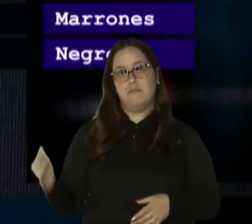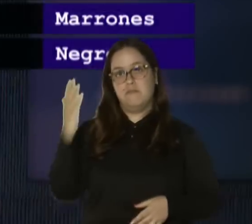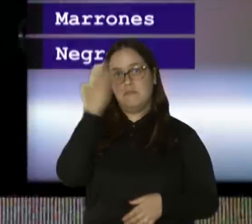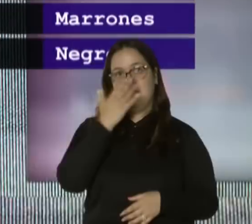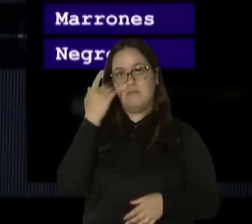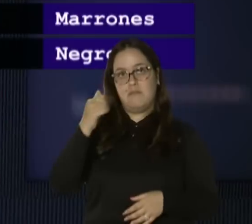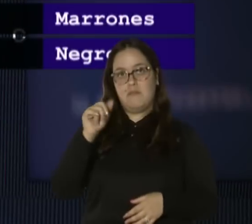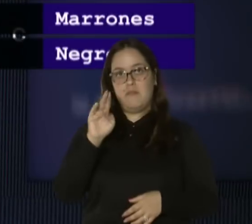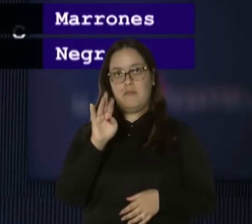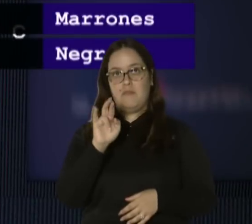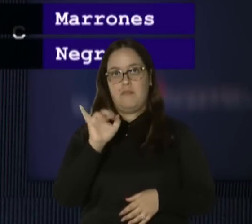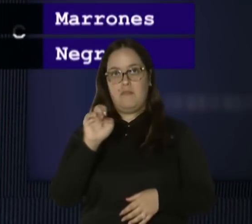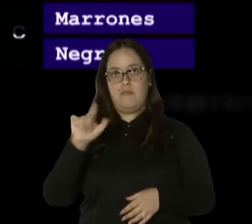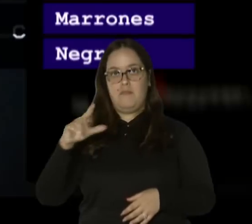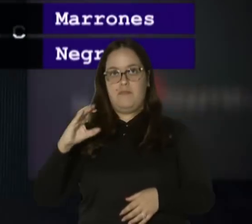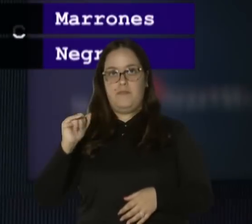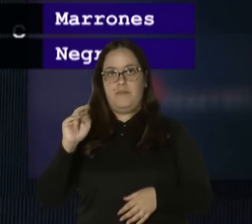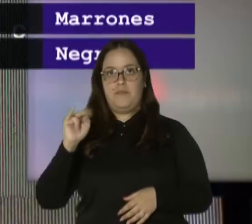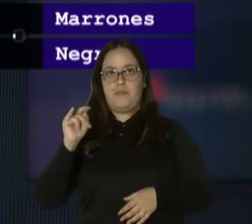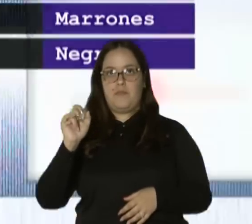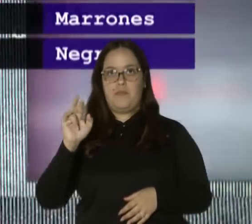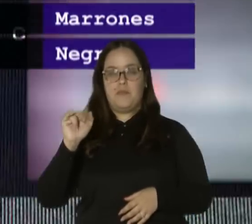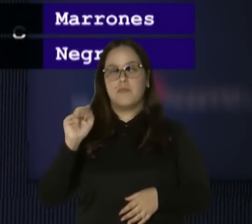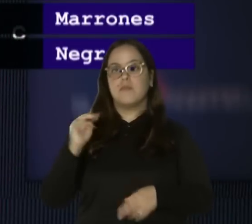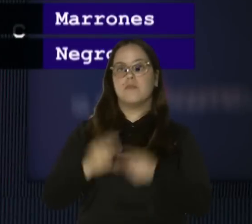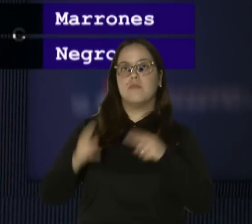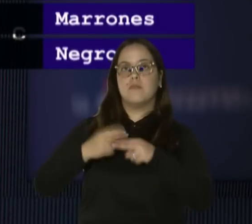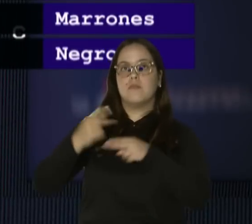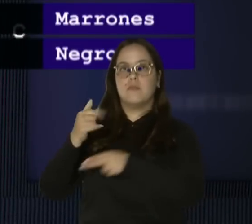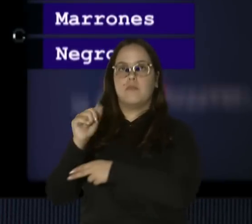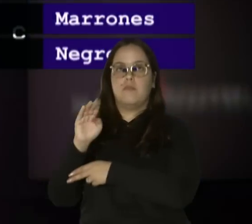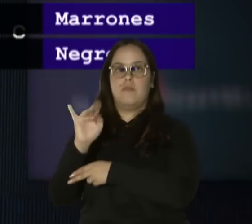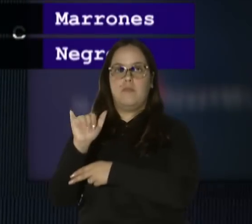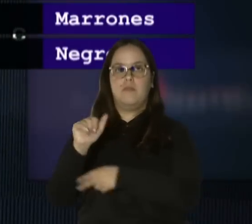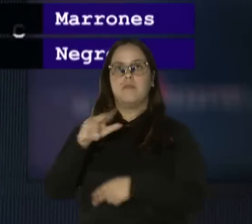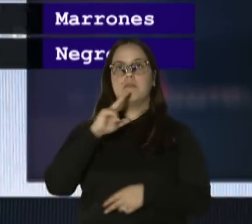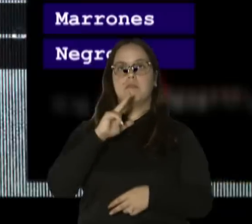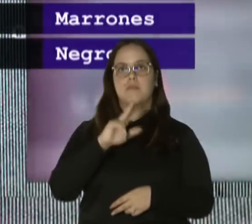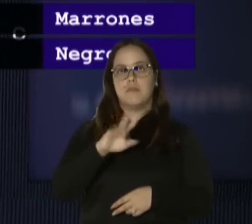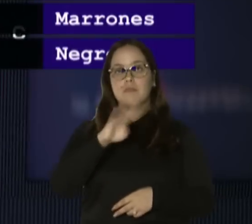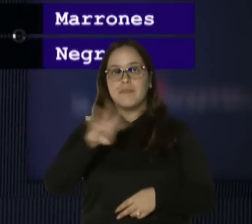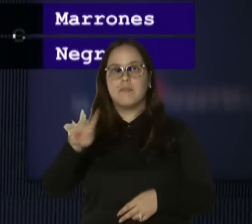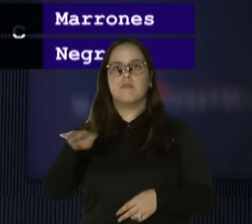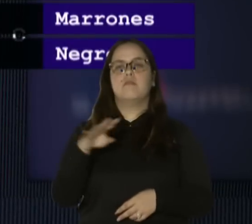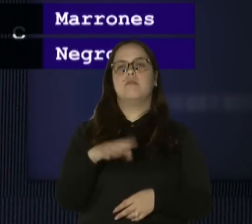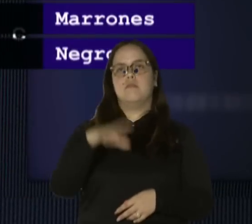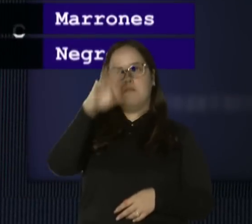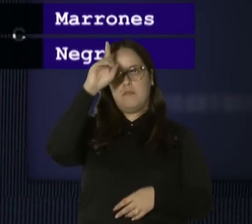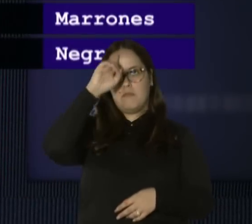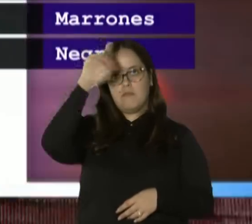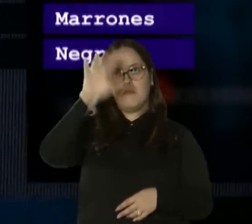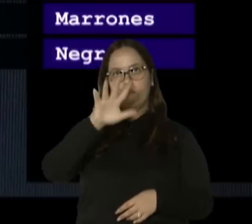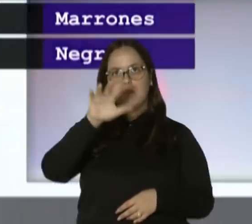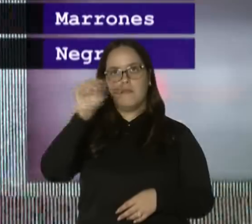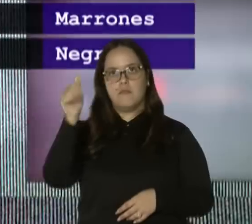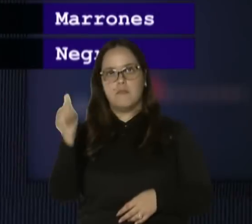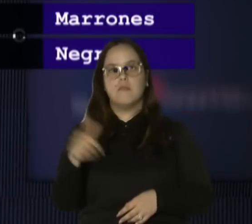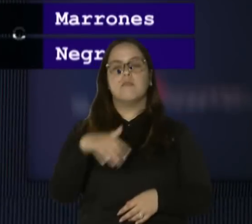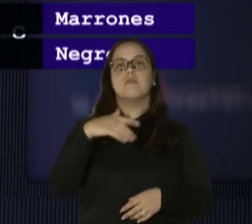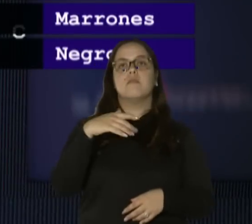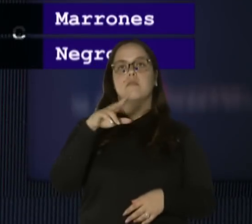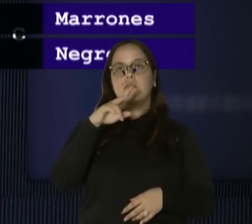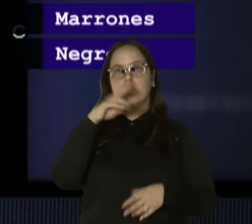Sintrón Santana, mejor conocido como Gaby. Tiene 44 años, su estatura es de 5'11". Pese unas 250